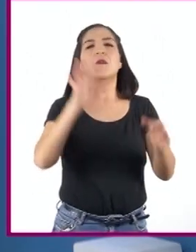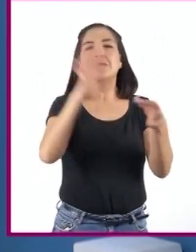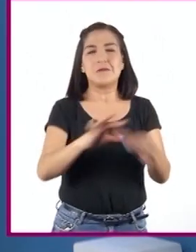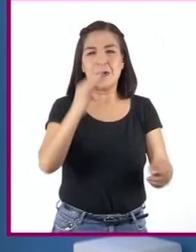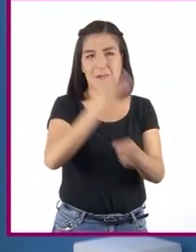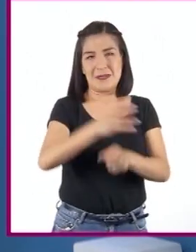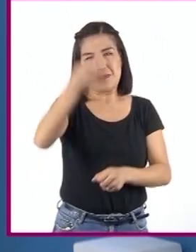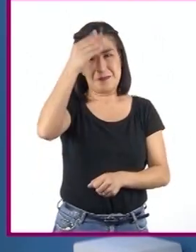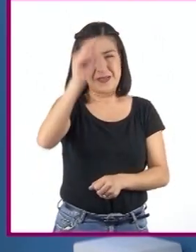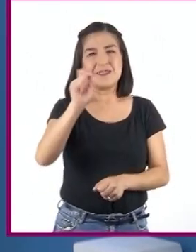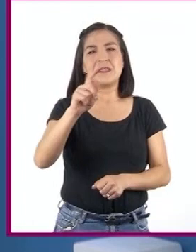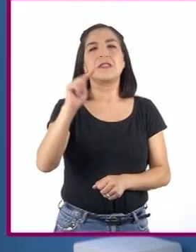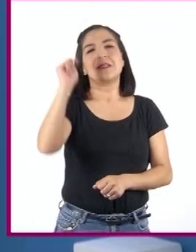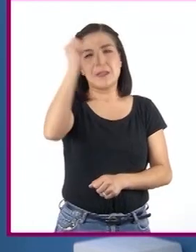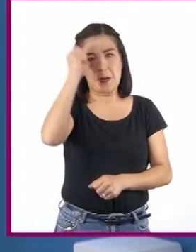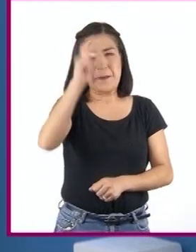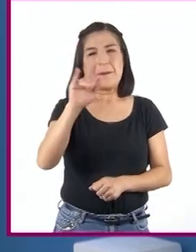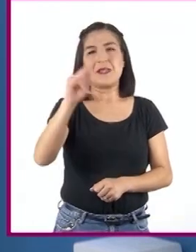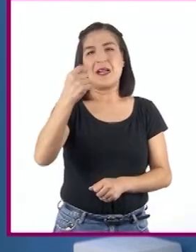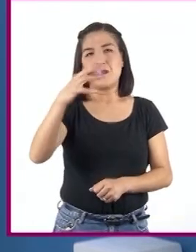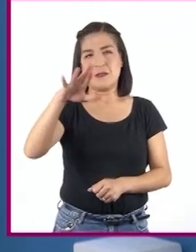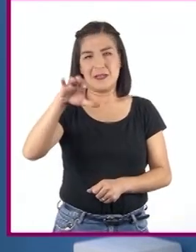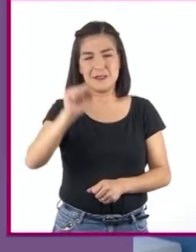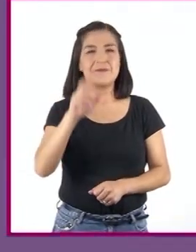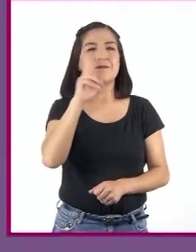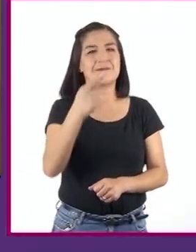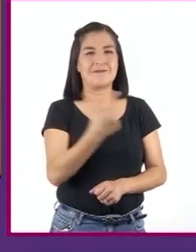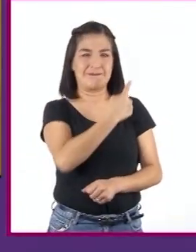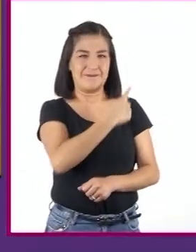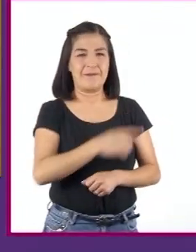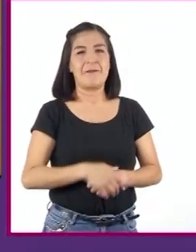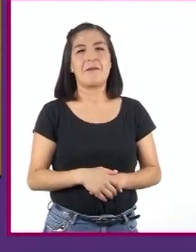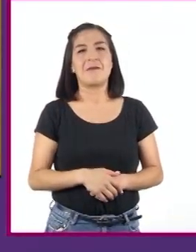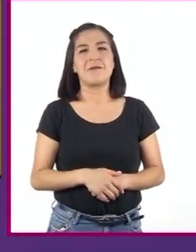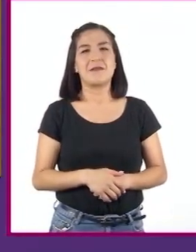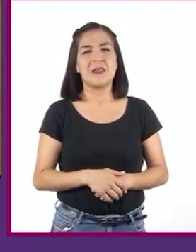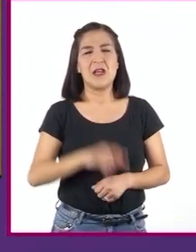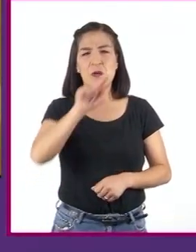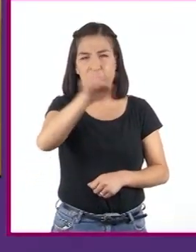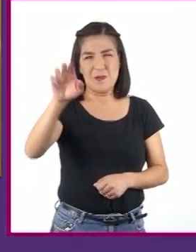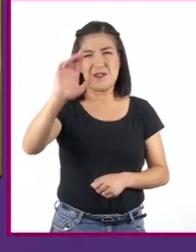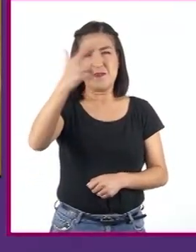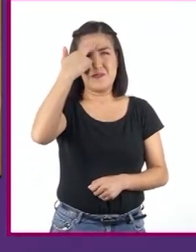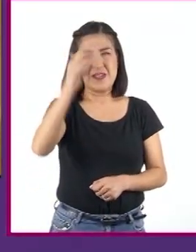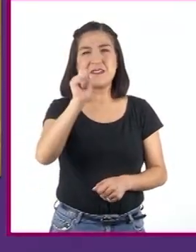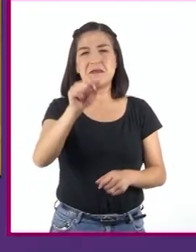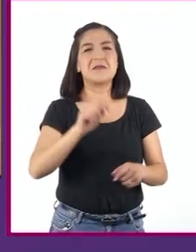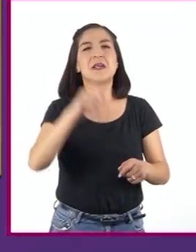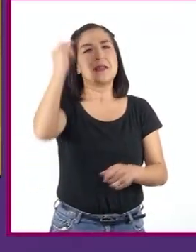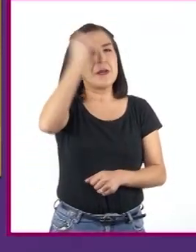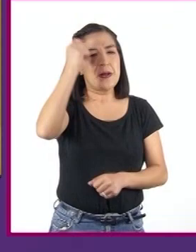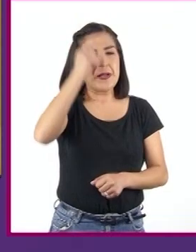aprendido sobre el teorema de Pitágoras con el siguiente audiovisual. ¿Recuerdas el teorema de Pitágoras?